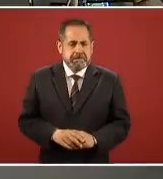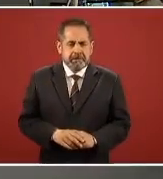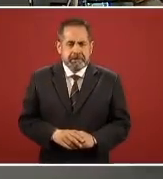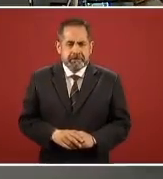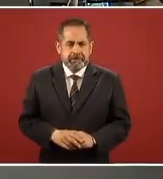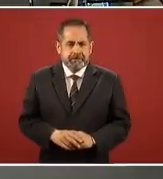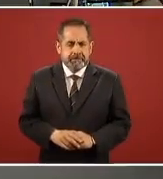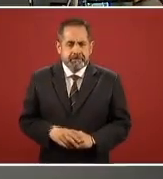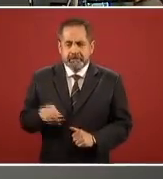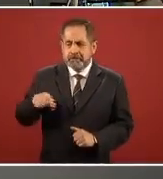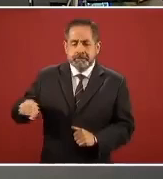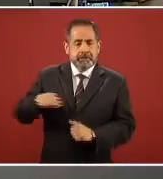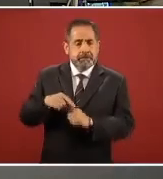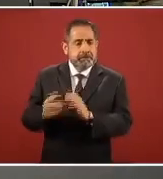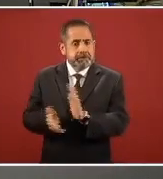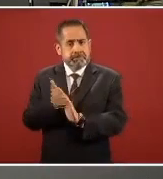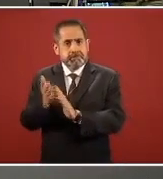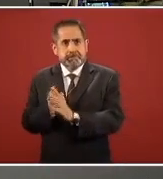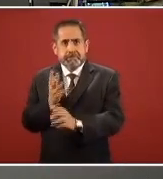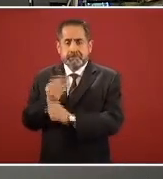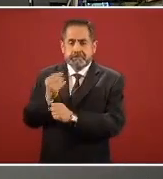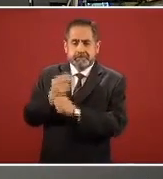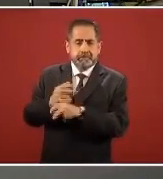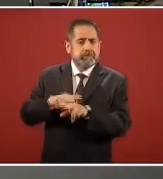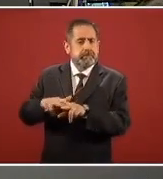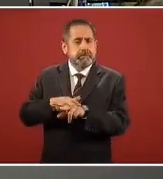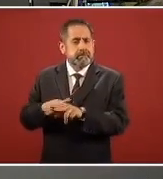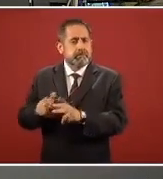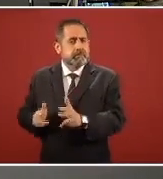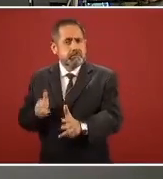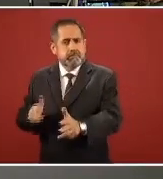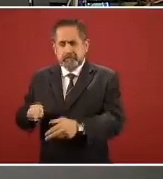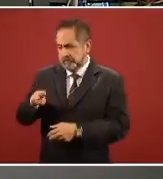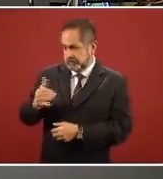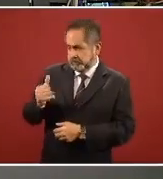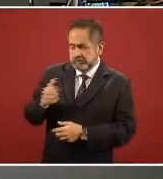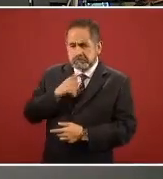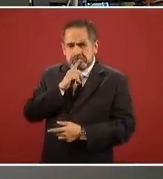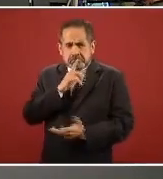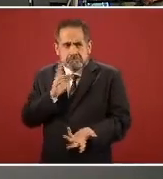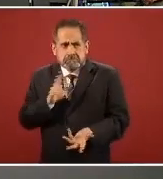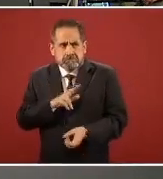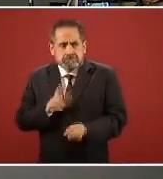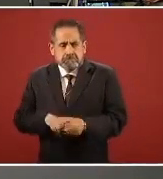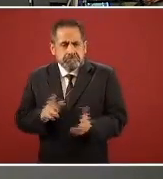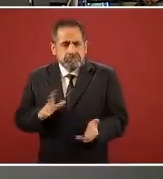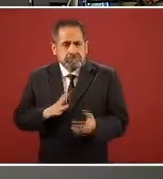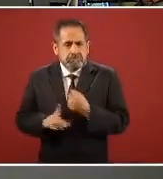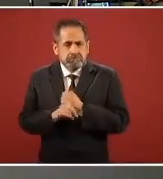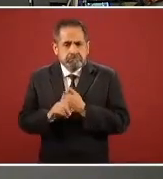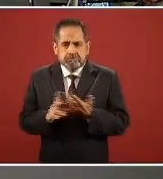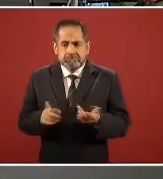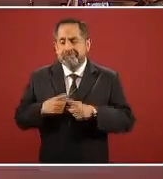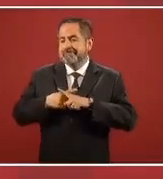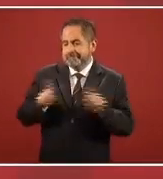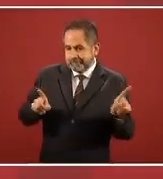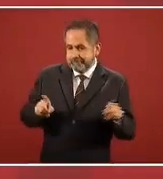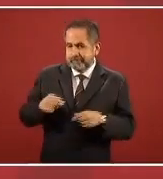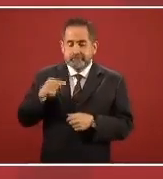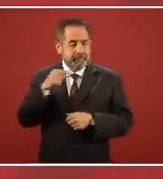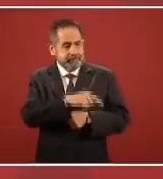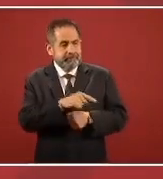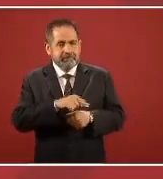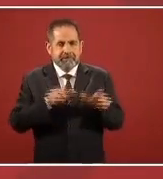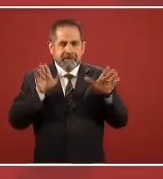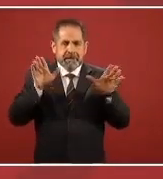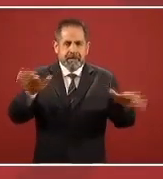en la construcción, a diferencia de la construcción del aeropuerto